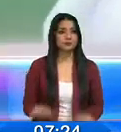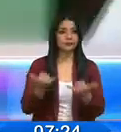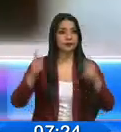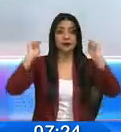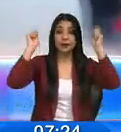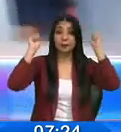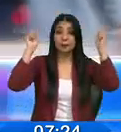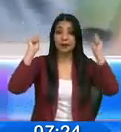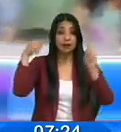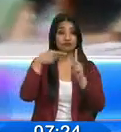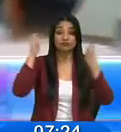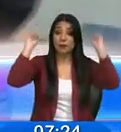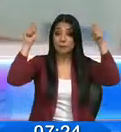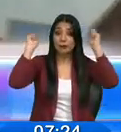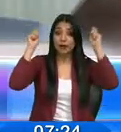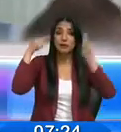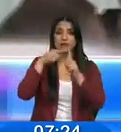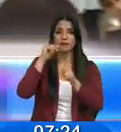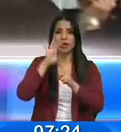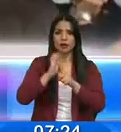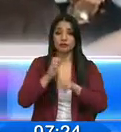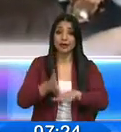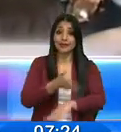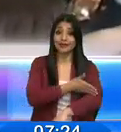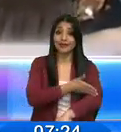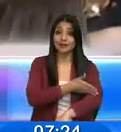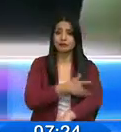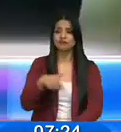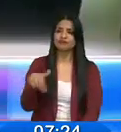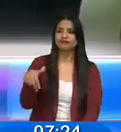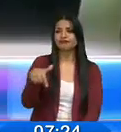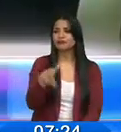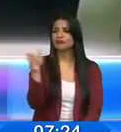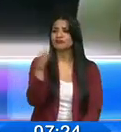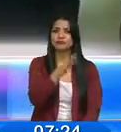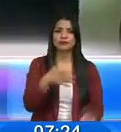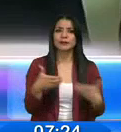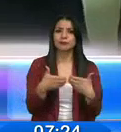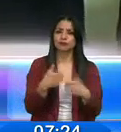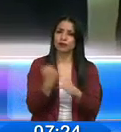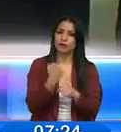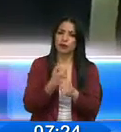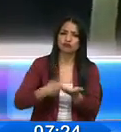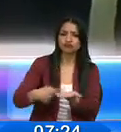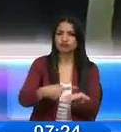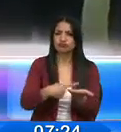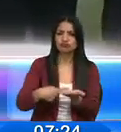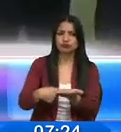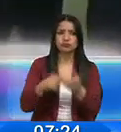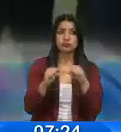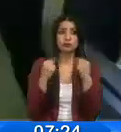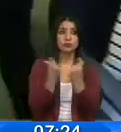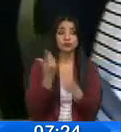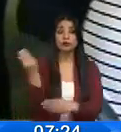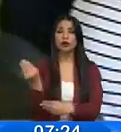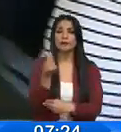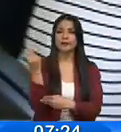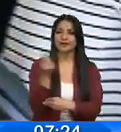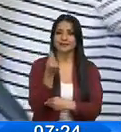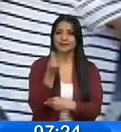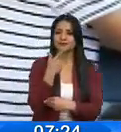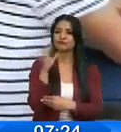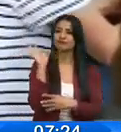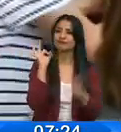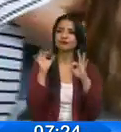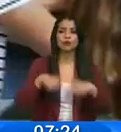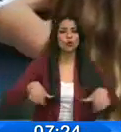campaña, Carlos Luis Morales se reúne antes de salir a caminar con su equipo de trabajo. Un grupo de jóvenes quienes escogen los